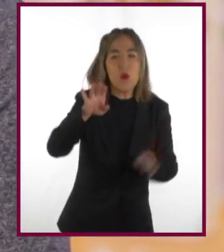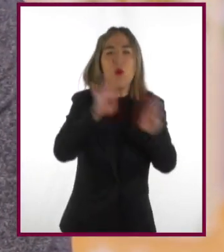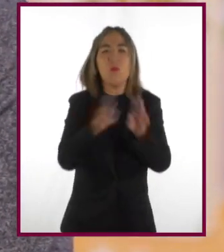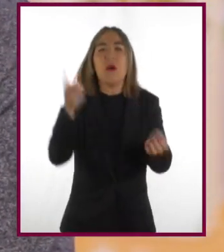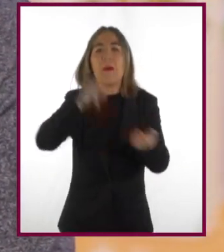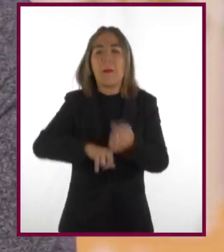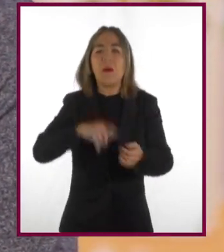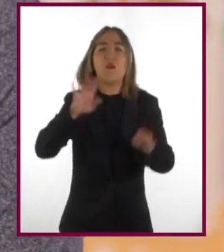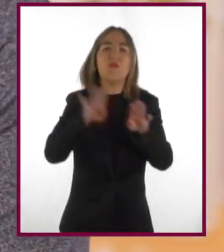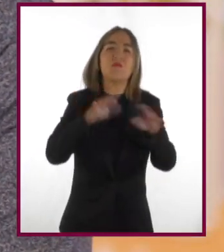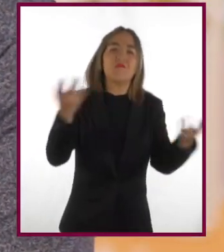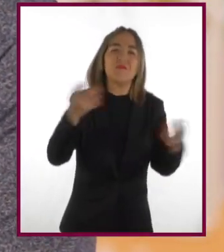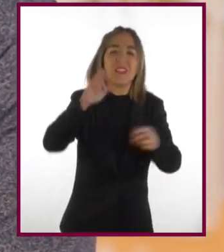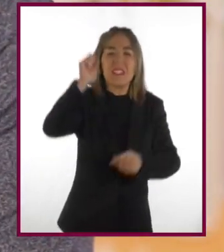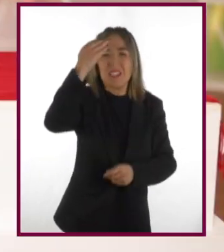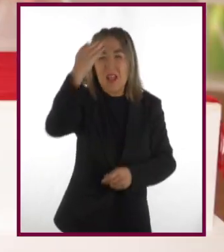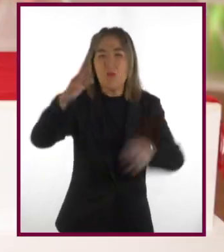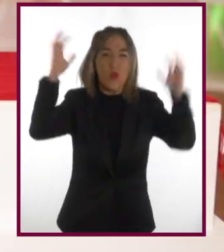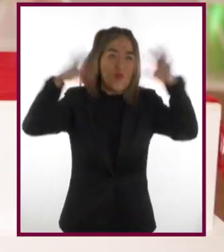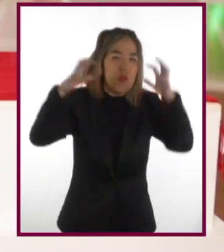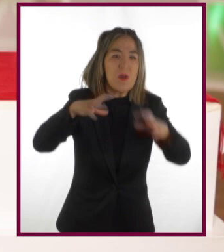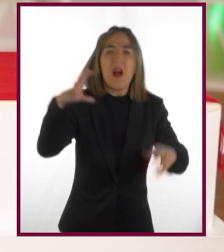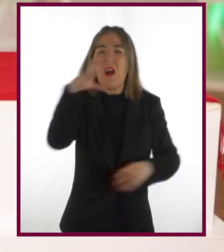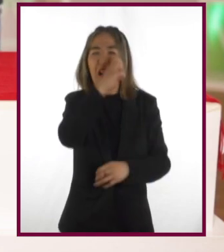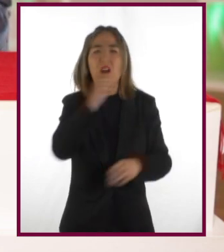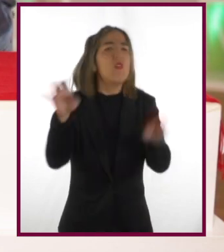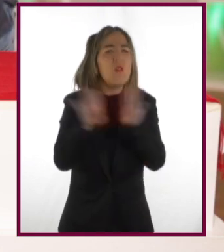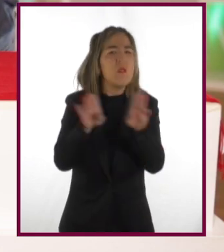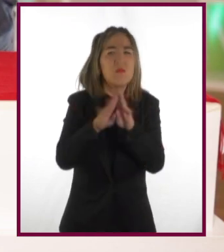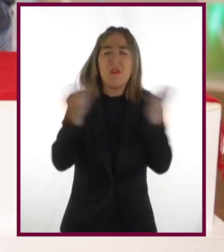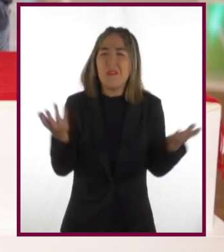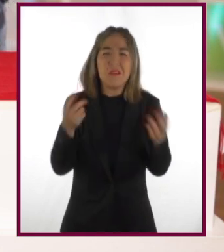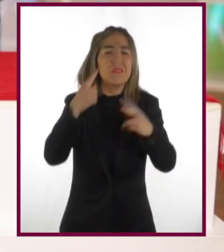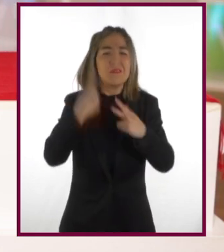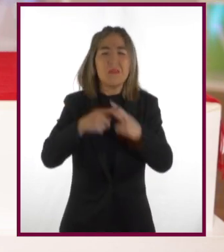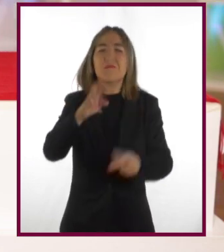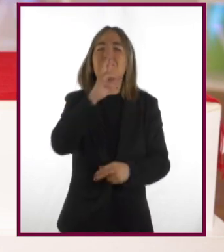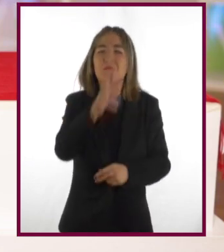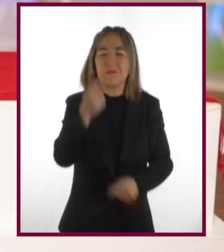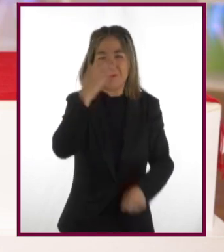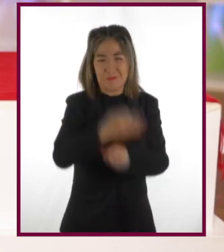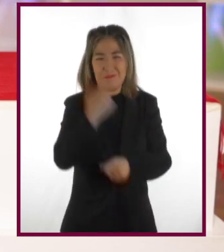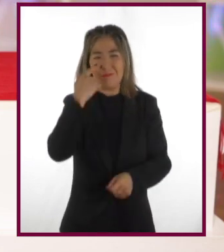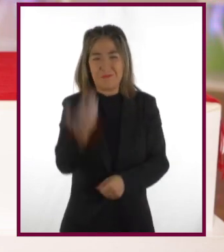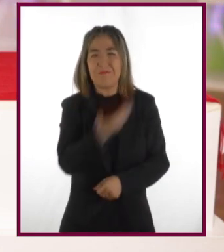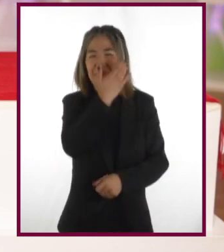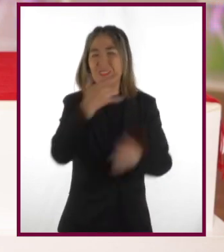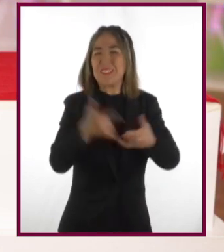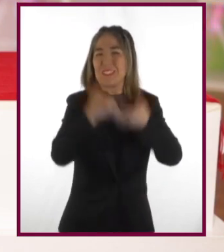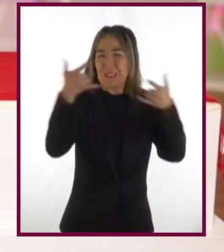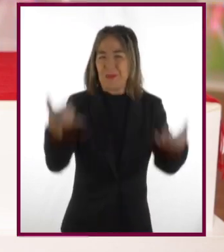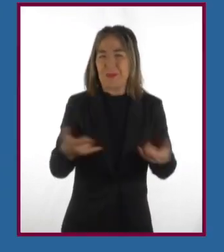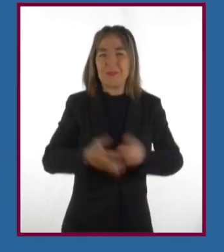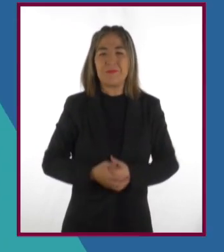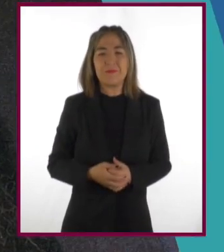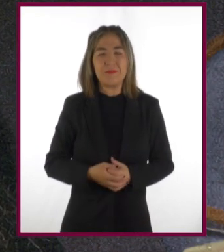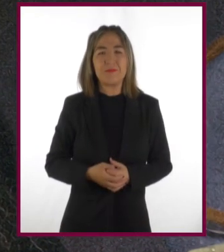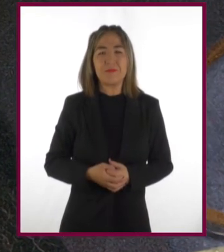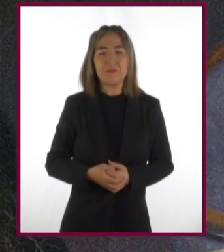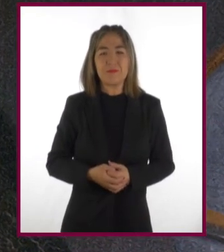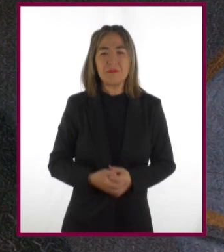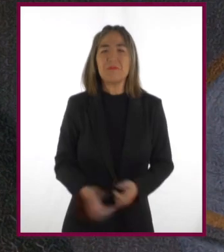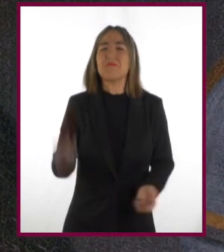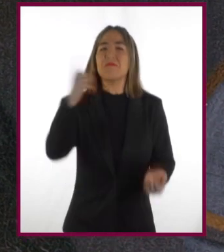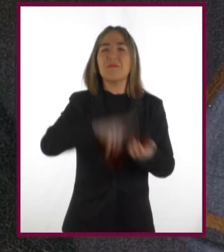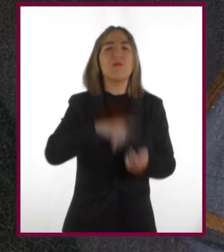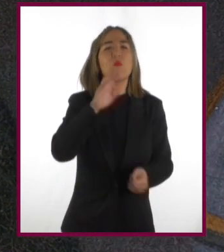la meteorología o la hidrodinámica. ¿Cómo fue que llegamos a ellas? Vamos a revisar un poco de su historia. Como